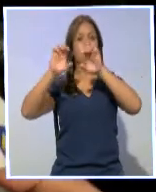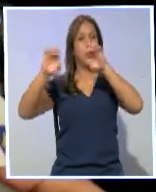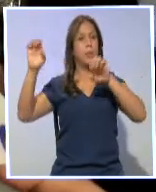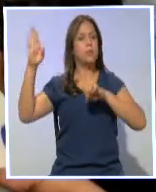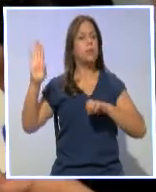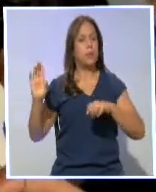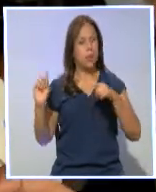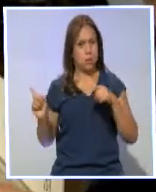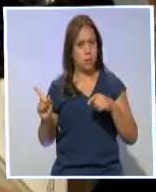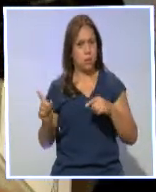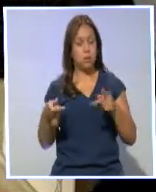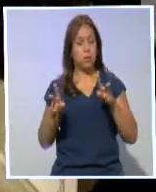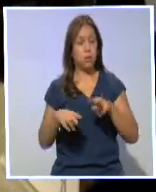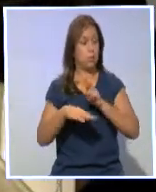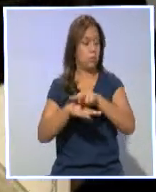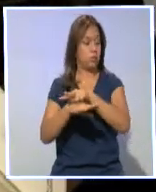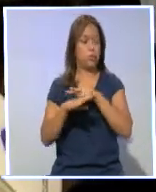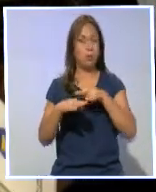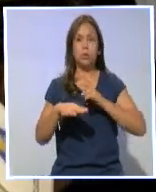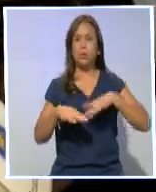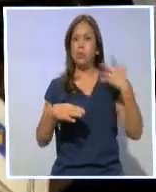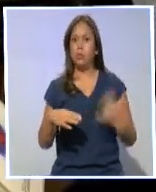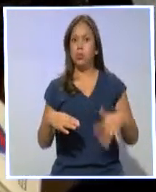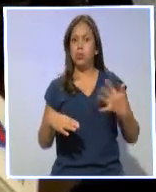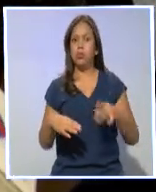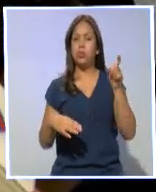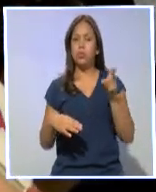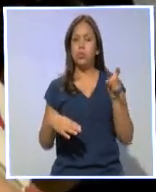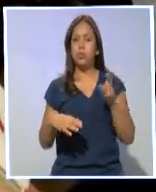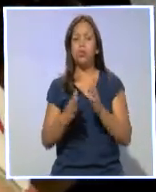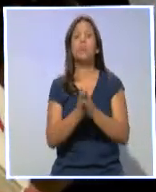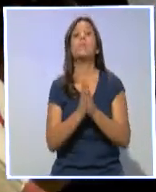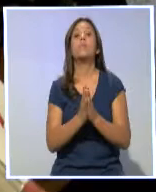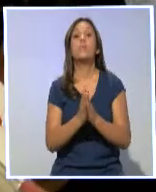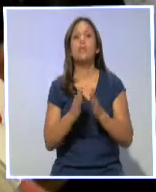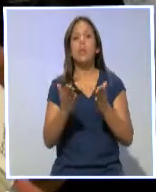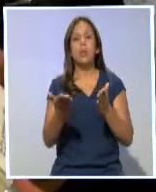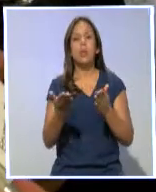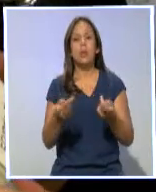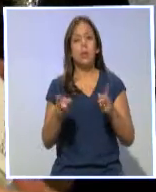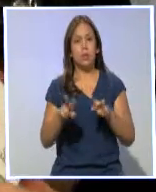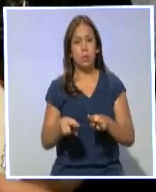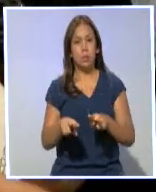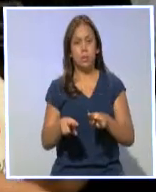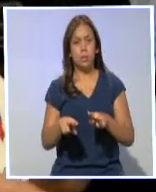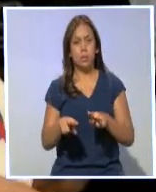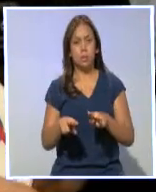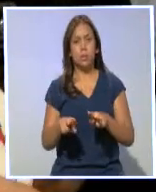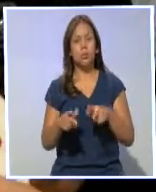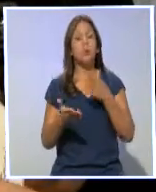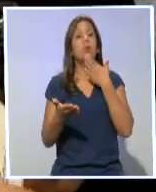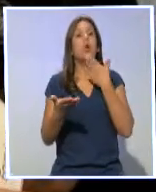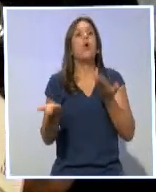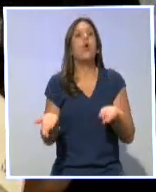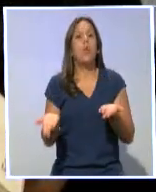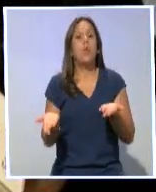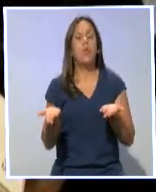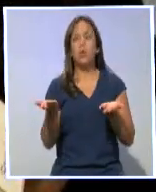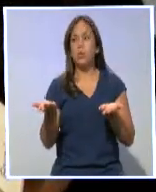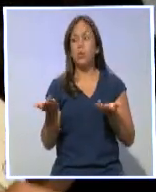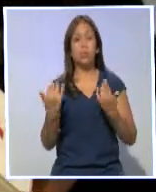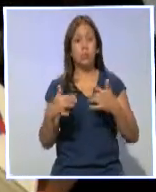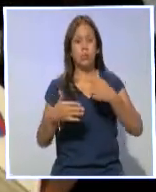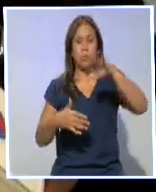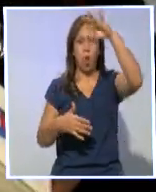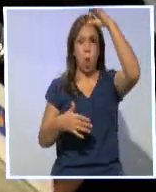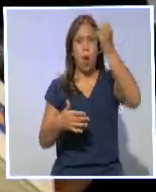que ya con el pronunciamiento del fiscal existe causal suficiente, hay que ver la solicitud y hay que ver en realidad cómo se presenta. Si me pasan una hoja